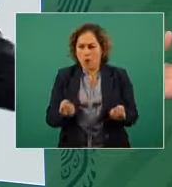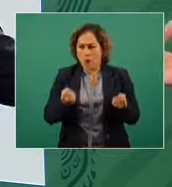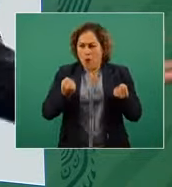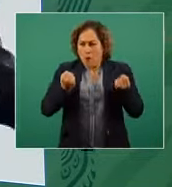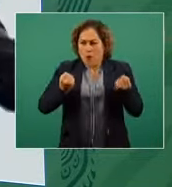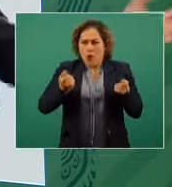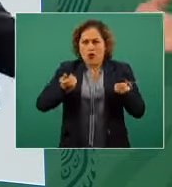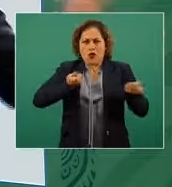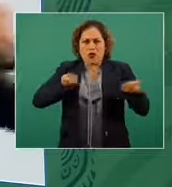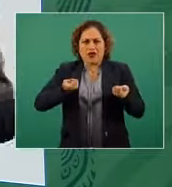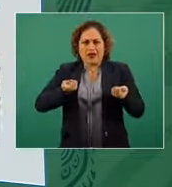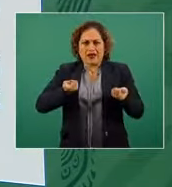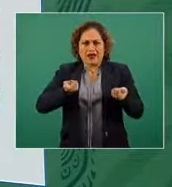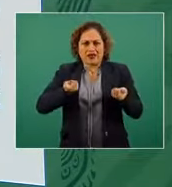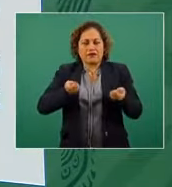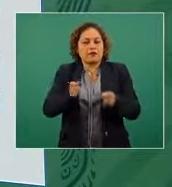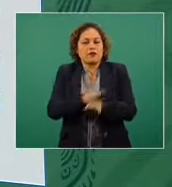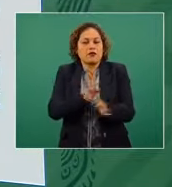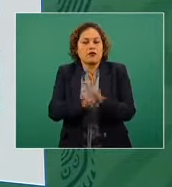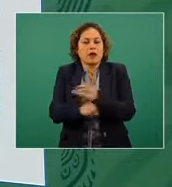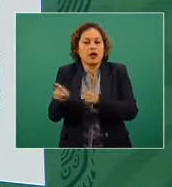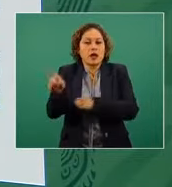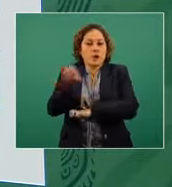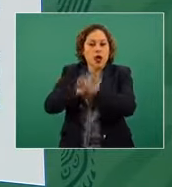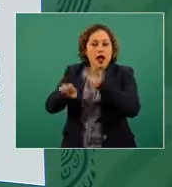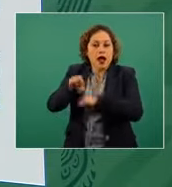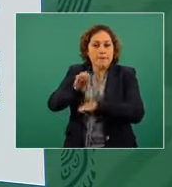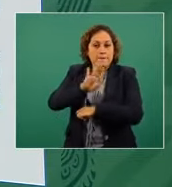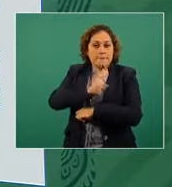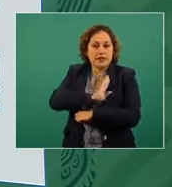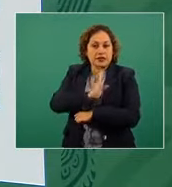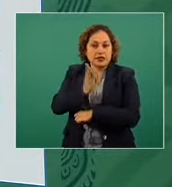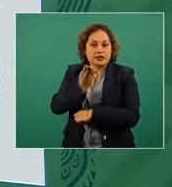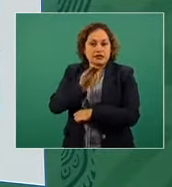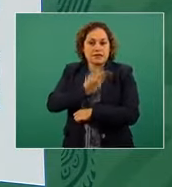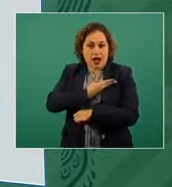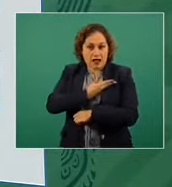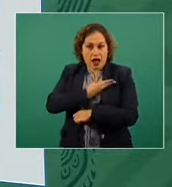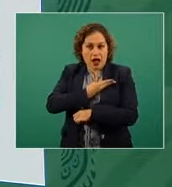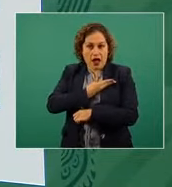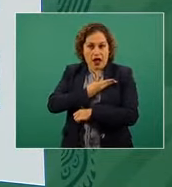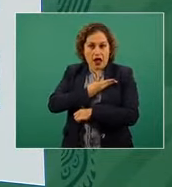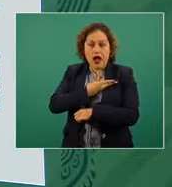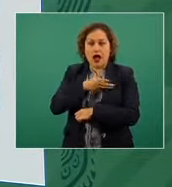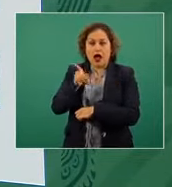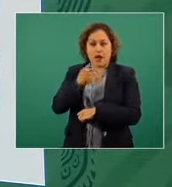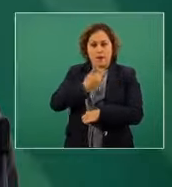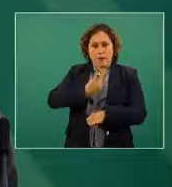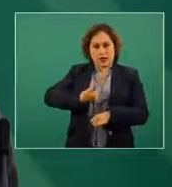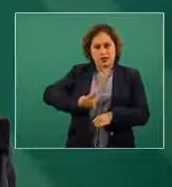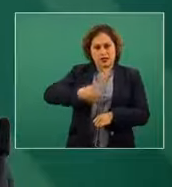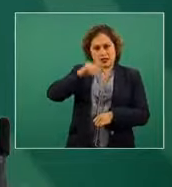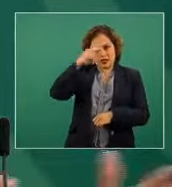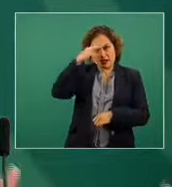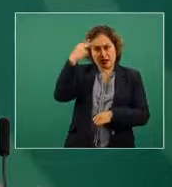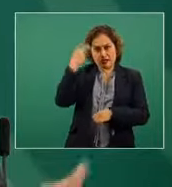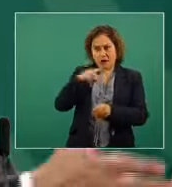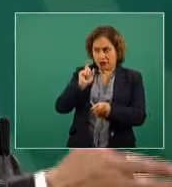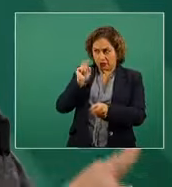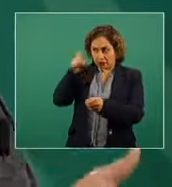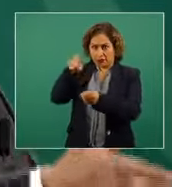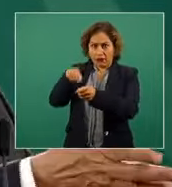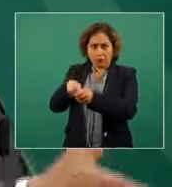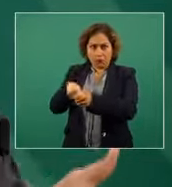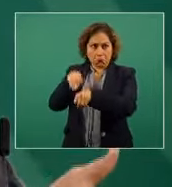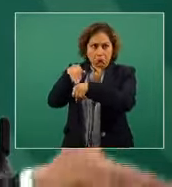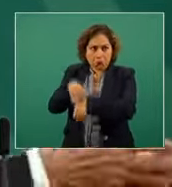contrate como empleado al expresidente de México? Como una